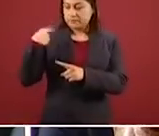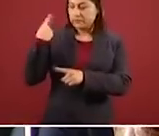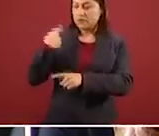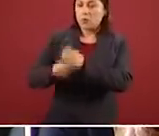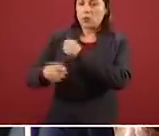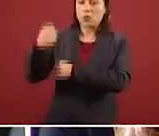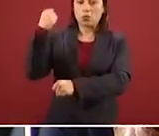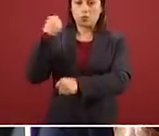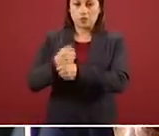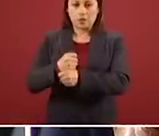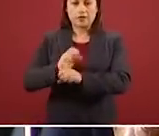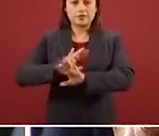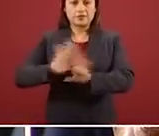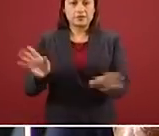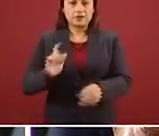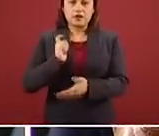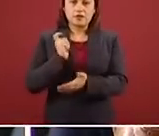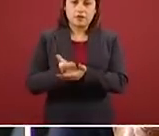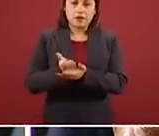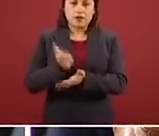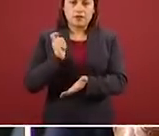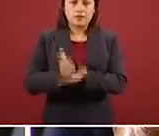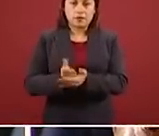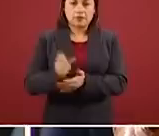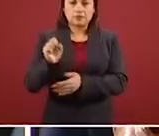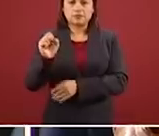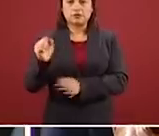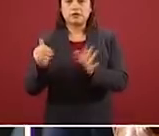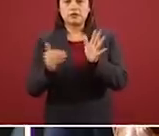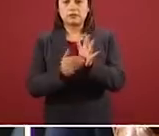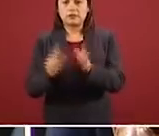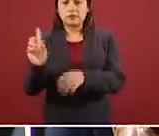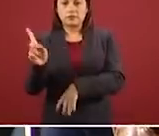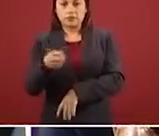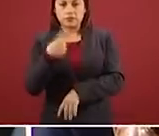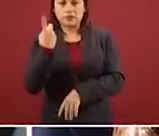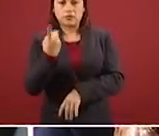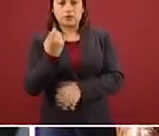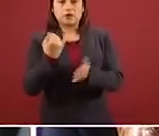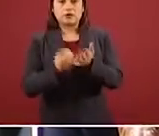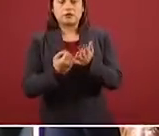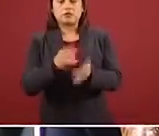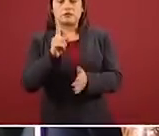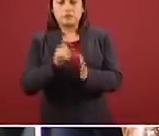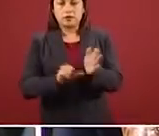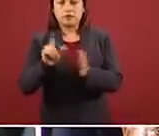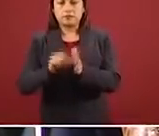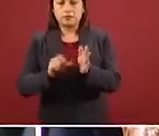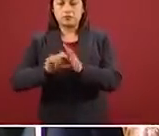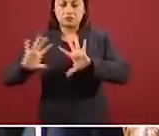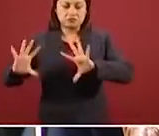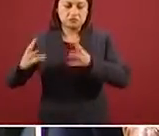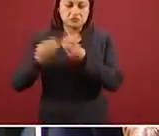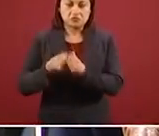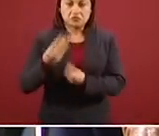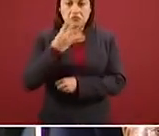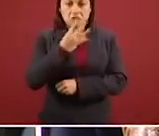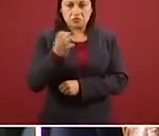pagando $60,000 de interés mensual, algo así como $419 millones al